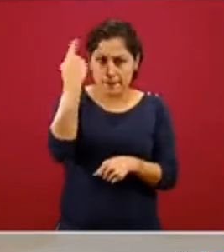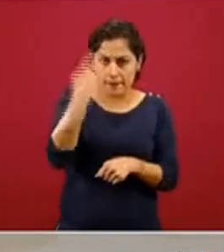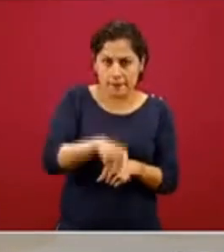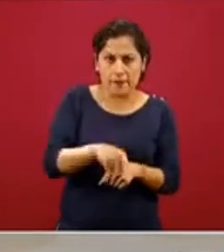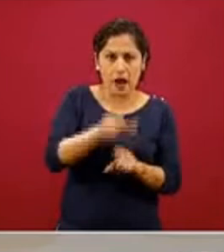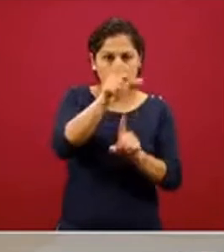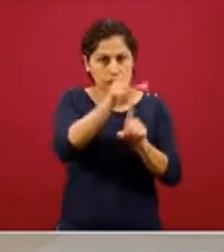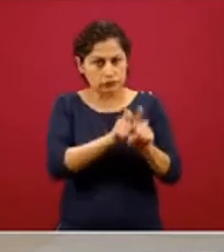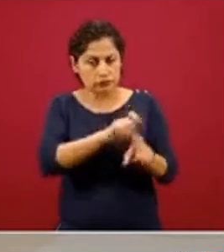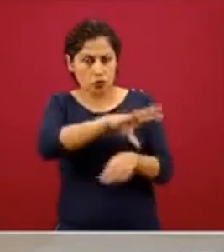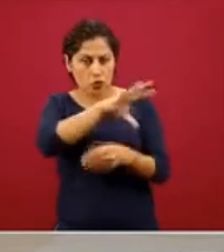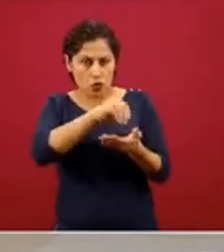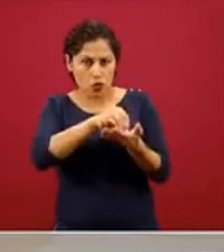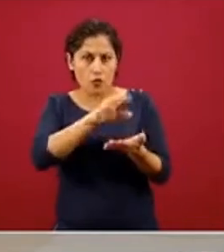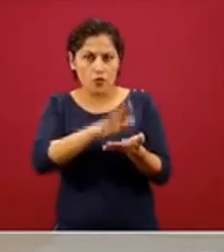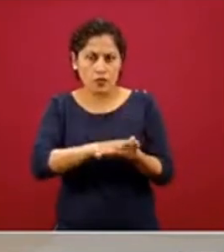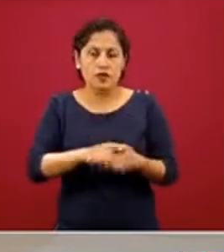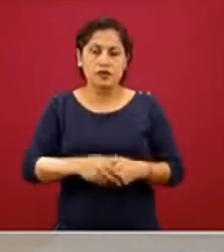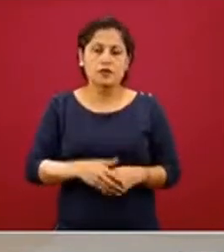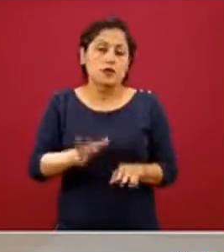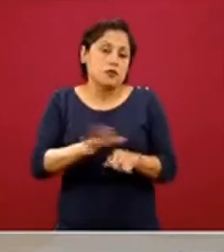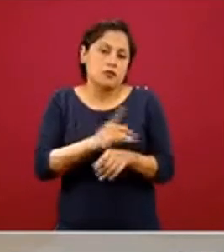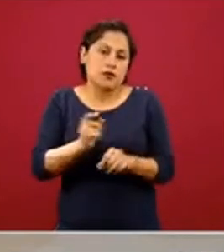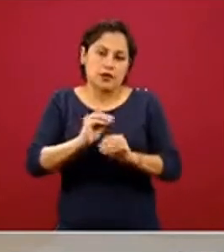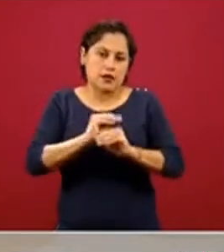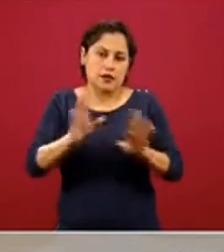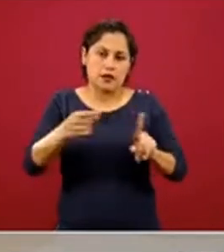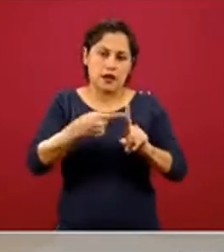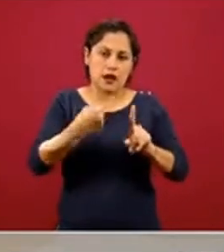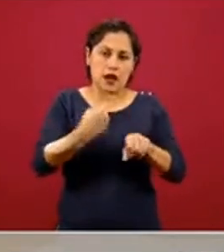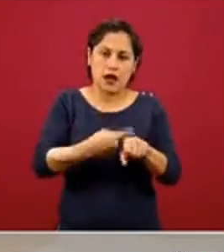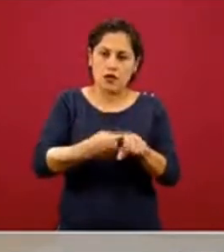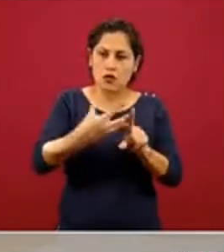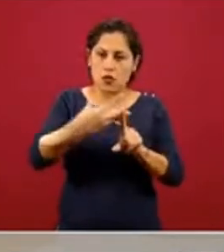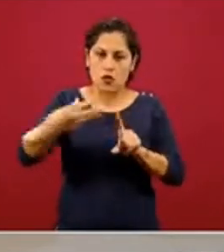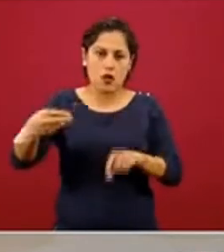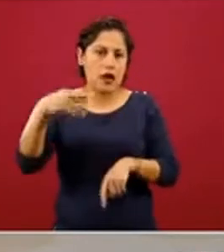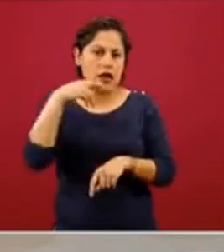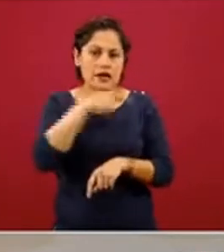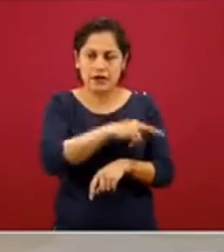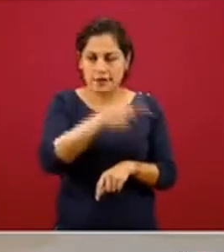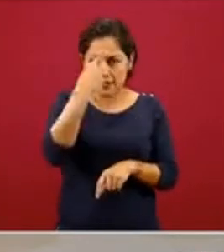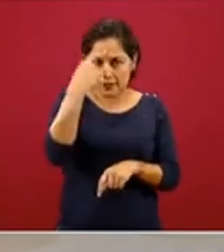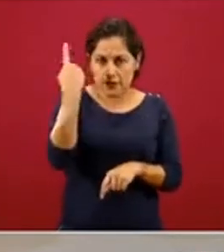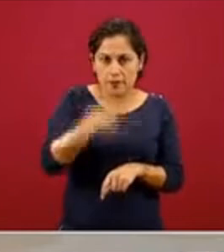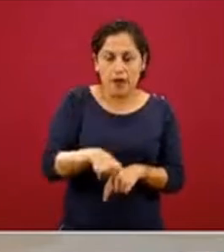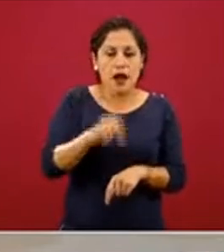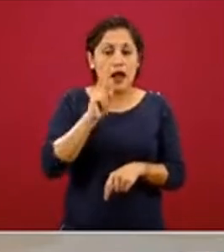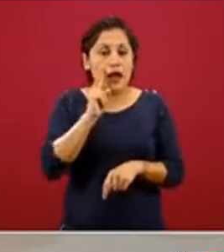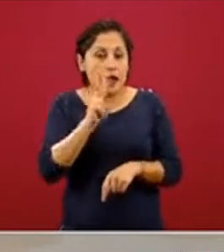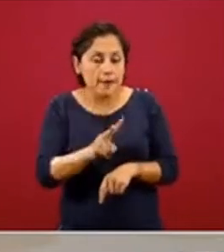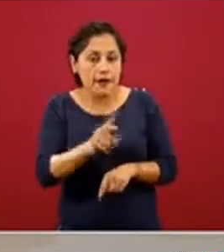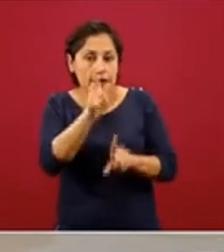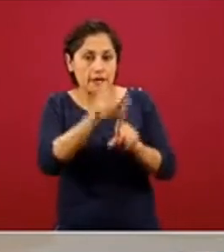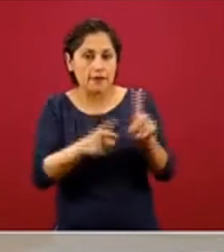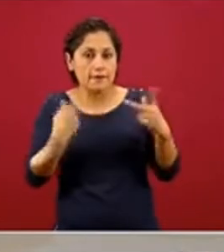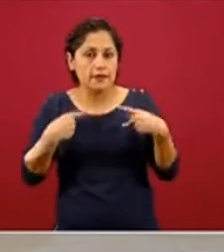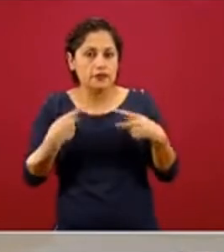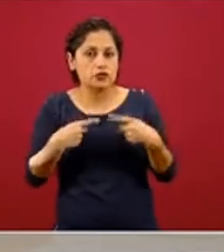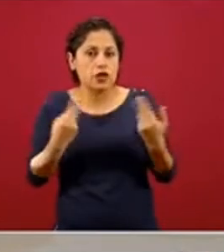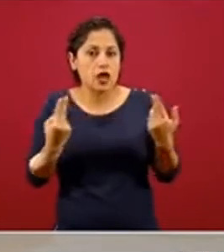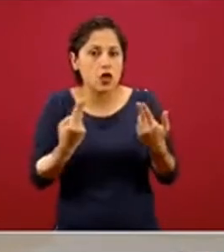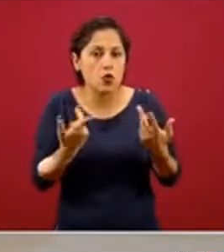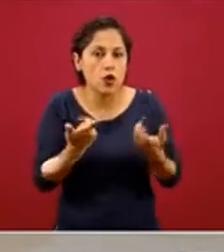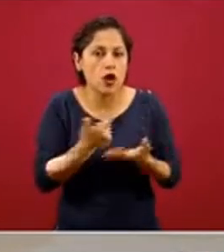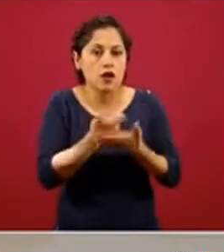como tal, porque es el componente precisamente epidemiológico que pretende rápidamente identificar al menos datos importantes para poder tener información